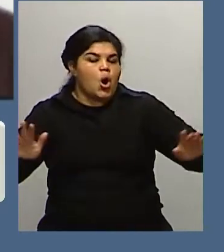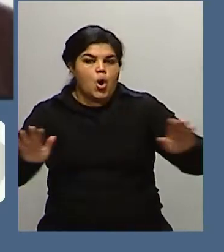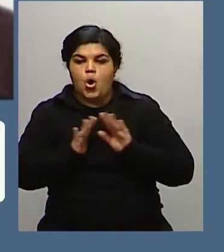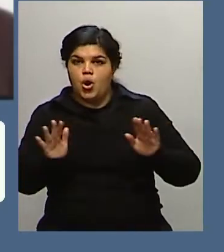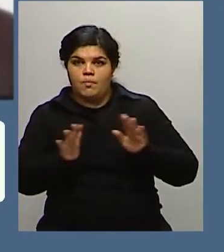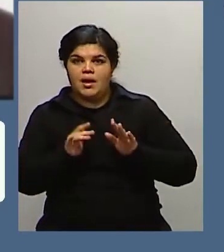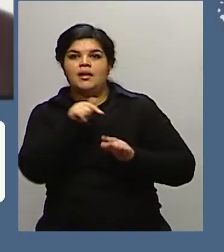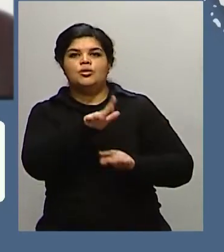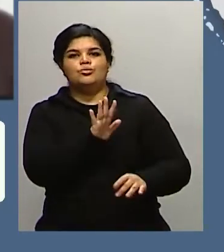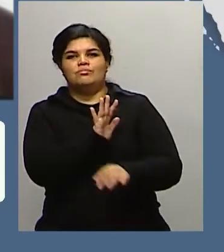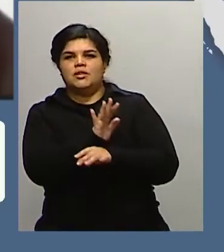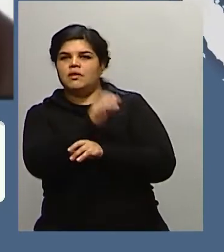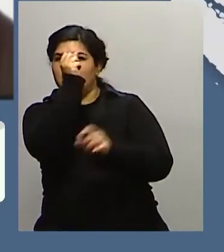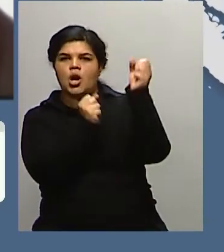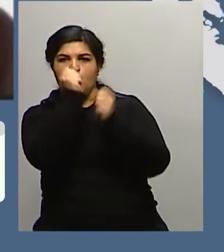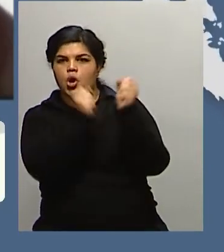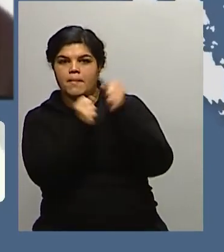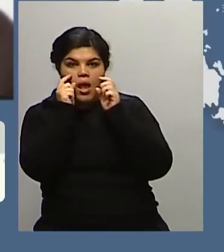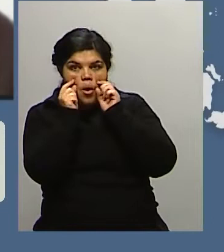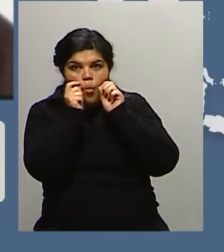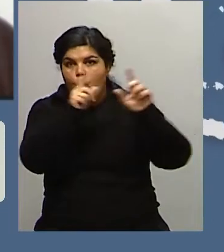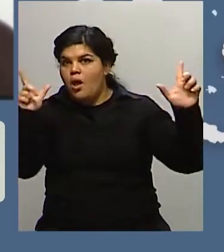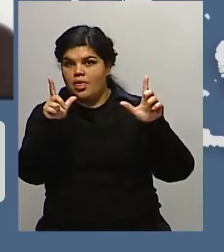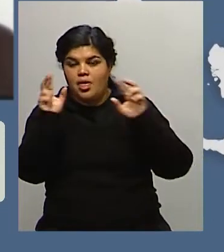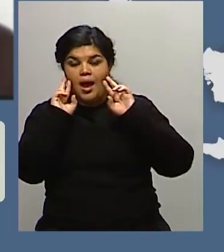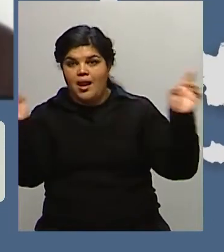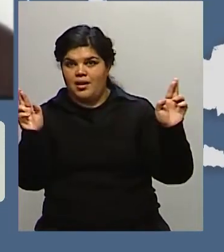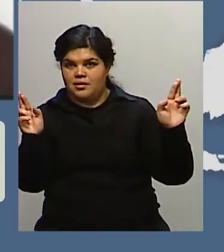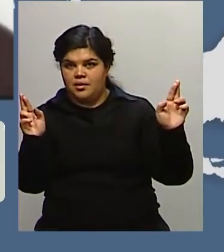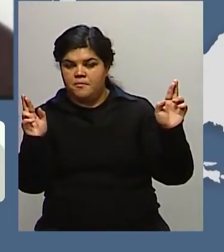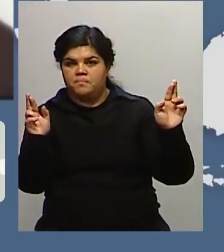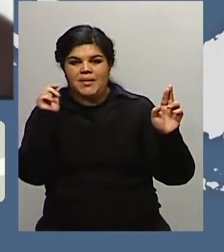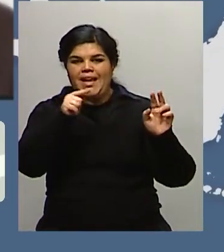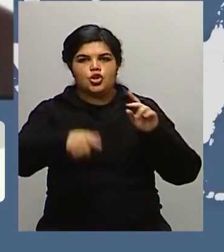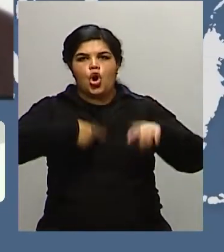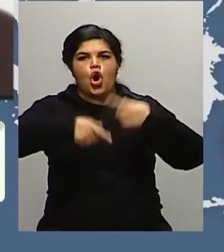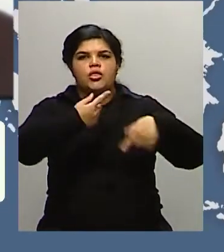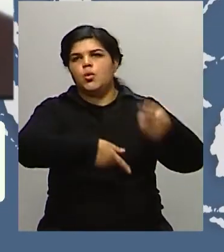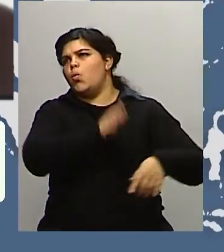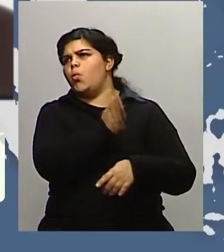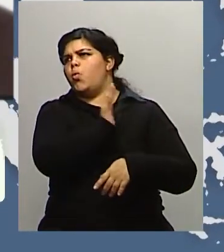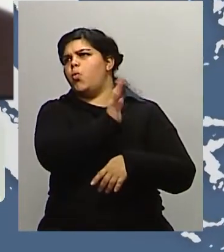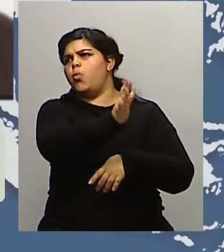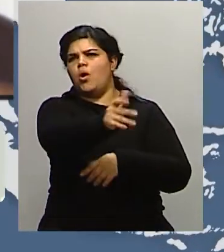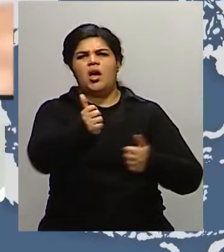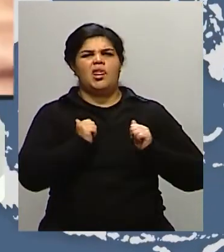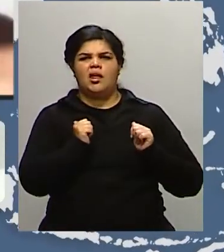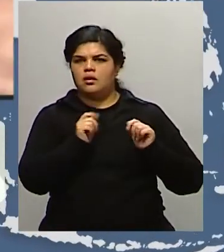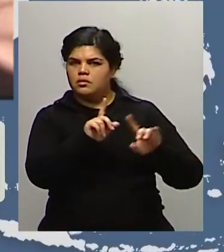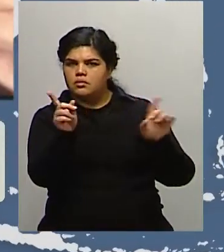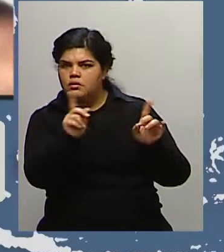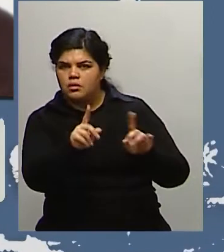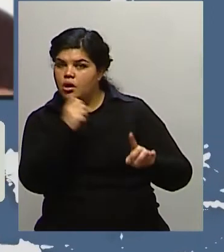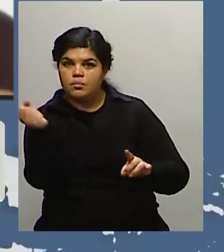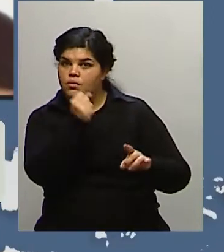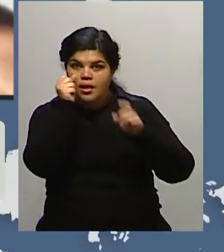es un episodio. No podemos de acá pensar que esto es un efecto permanente. Claro. Esto es clave. Así, obviamente